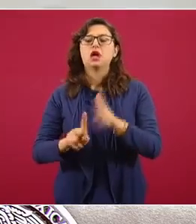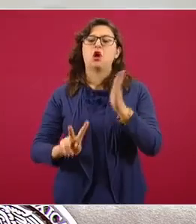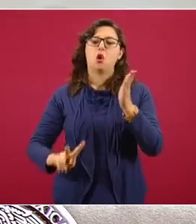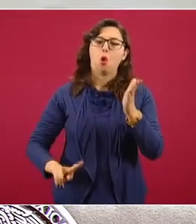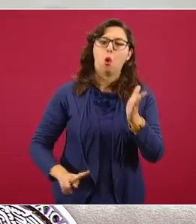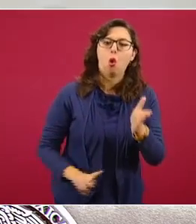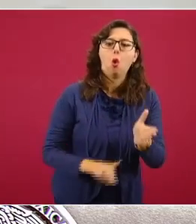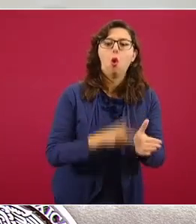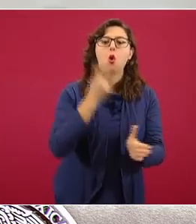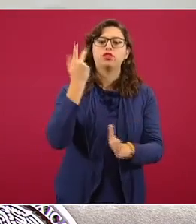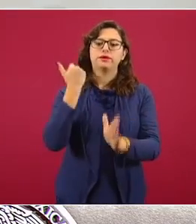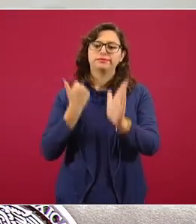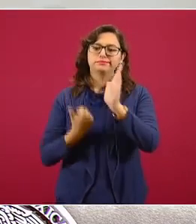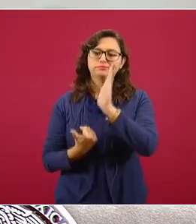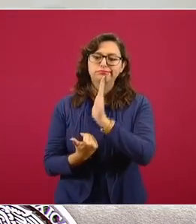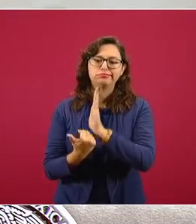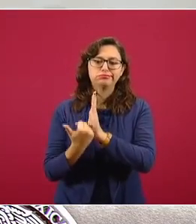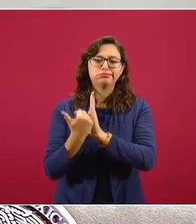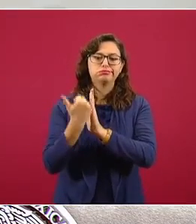la economía,